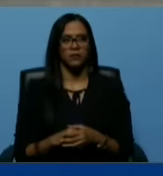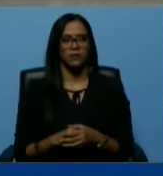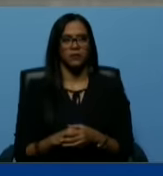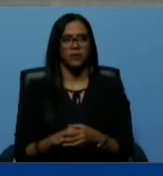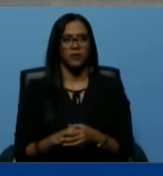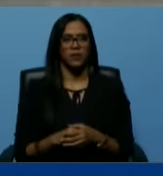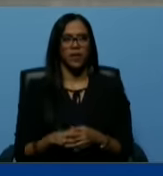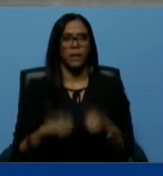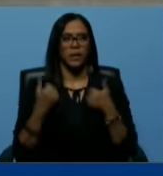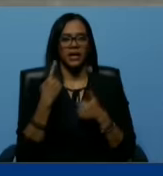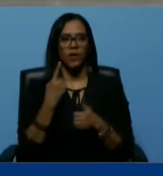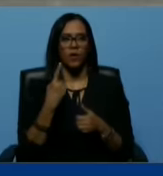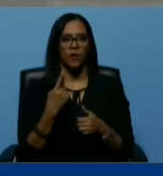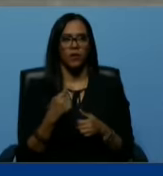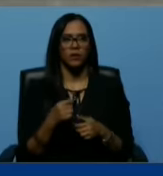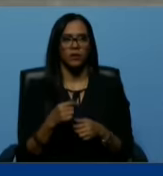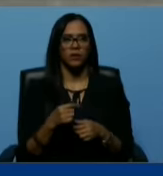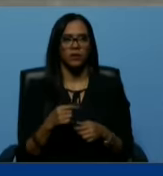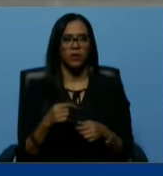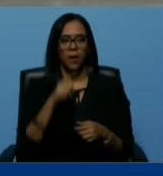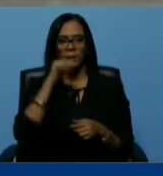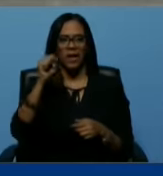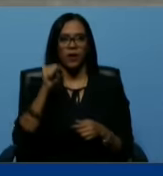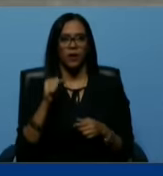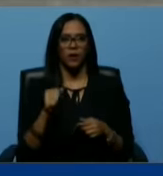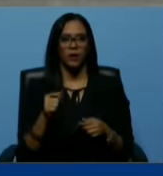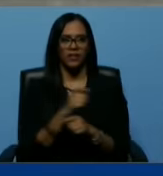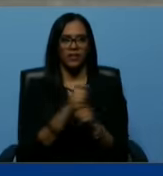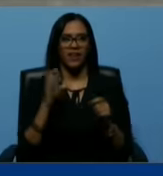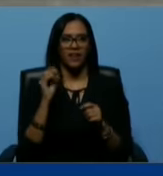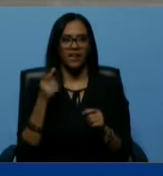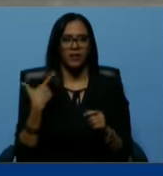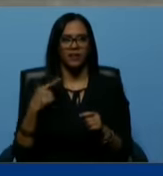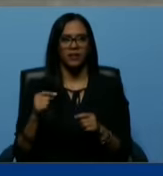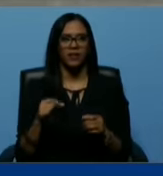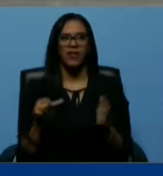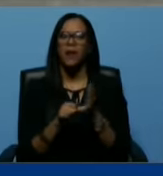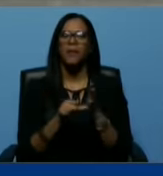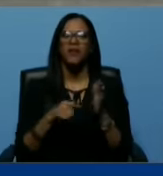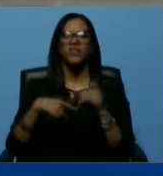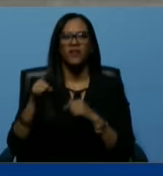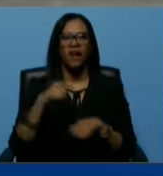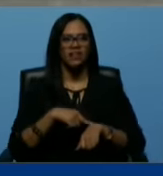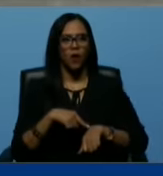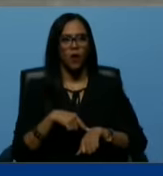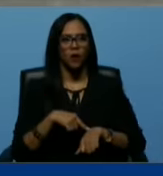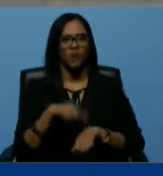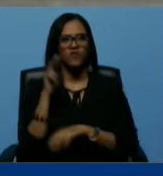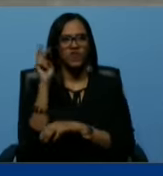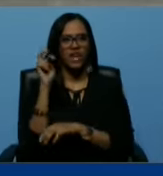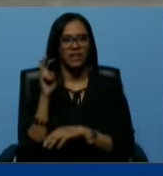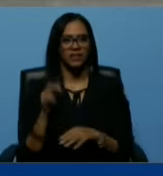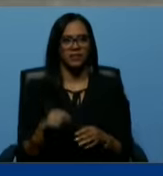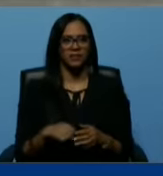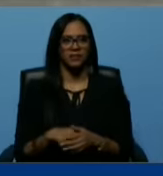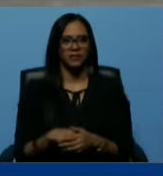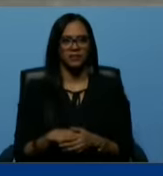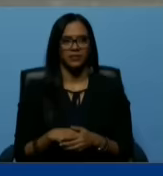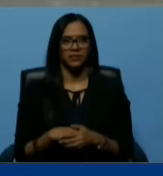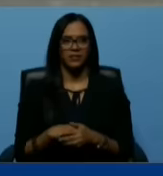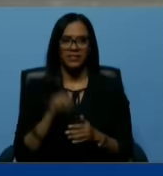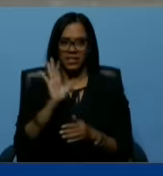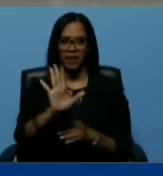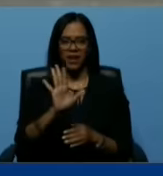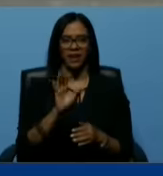Porque hay más de uno que está ahí, oye, Maduro, termina de hablar que tengo que salir. ¿Para dónde vas a esta hora? Un viernes.